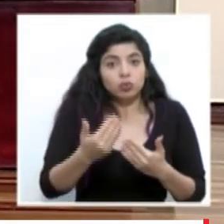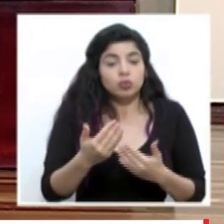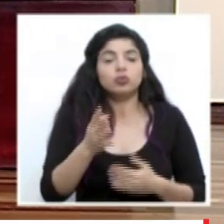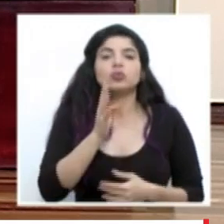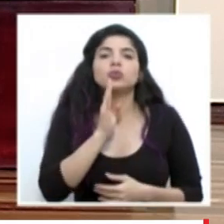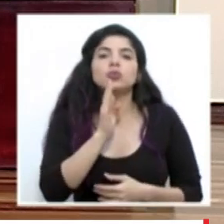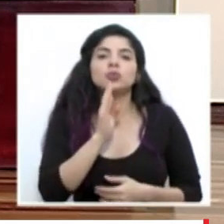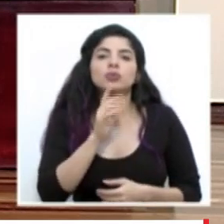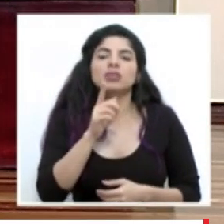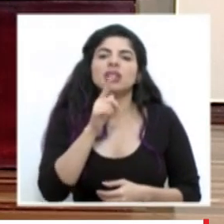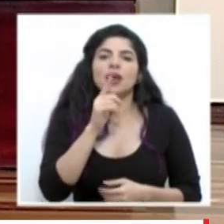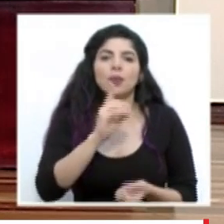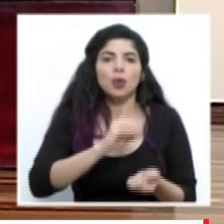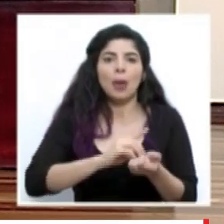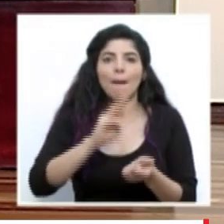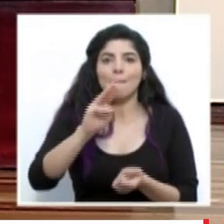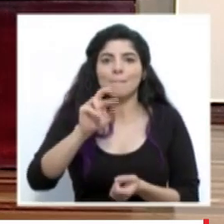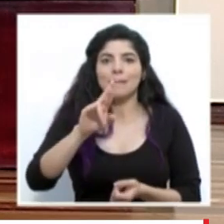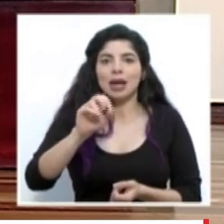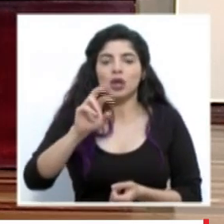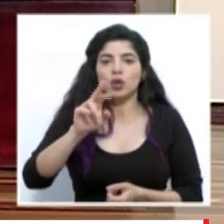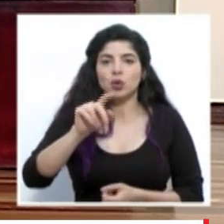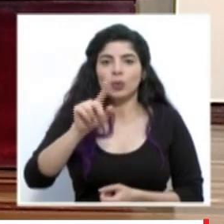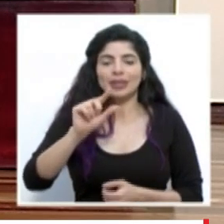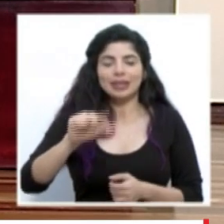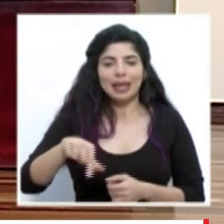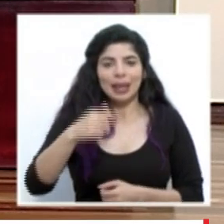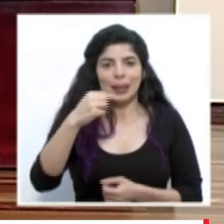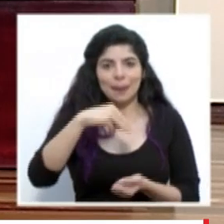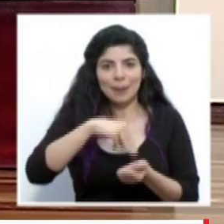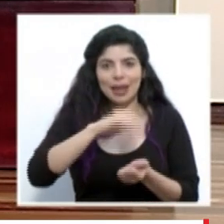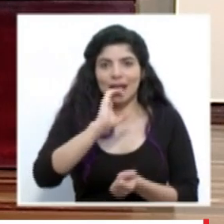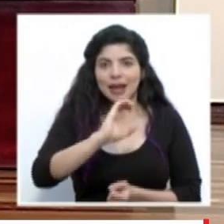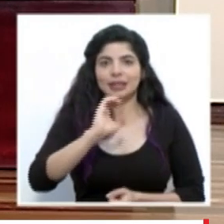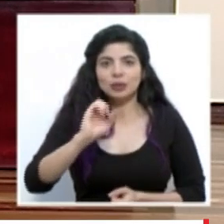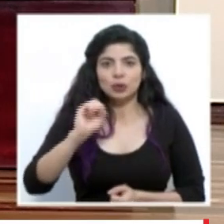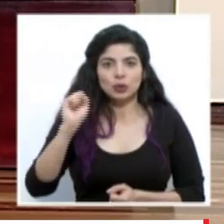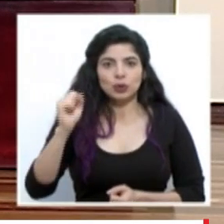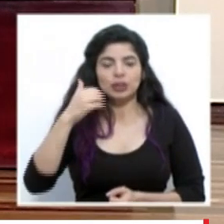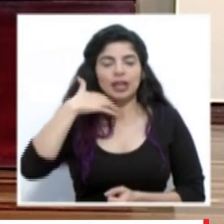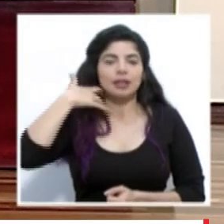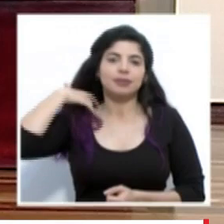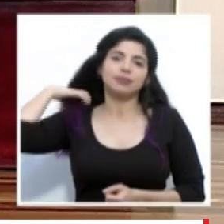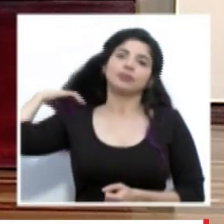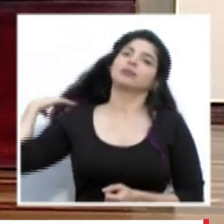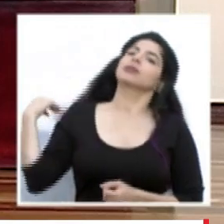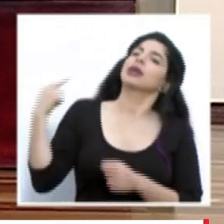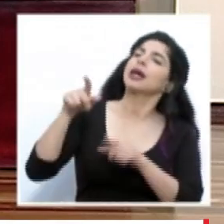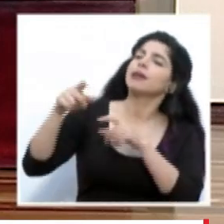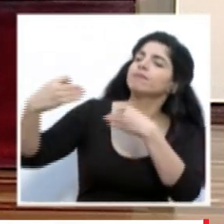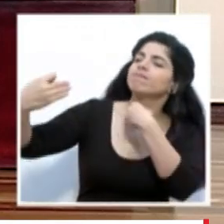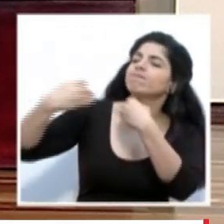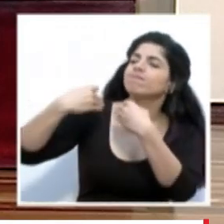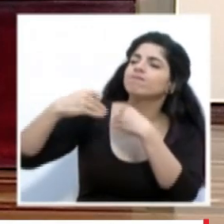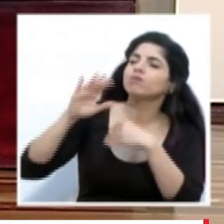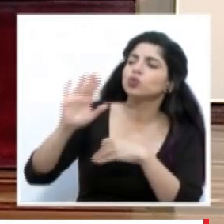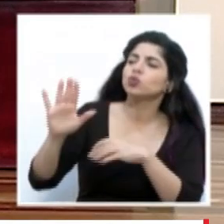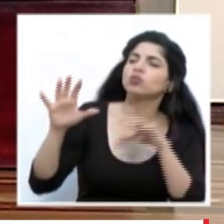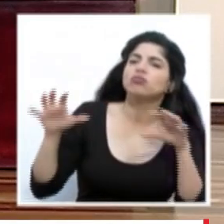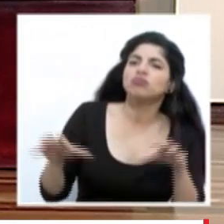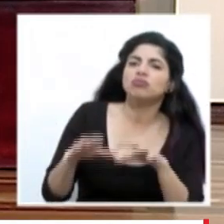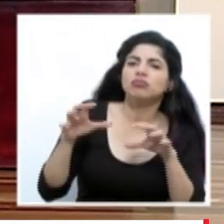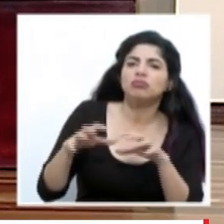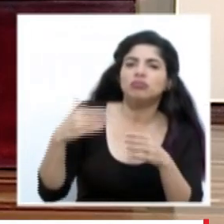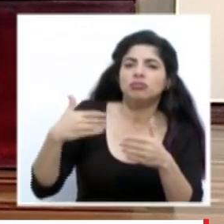escucharemos el mensaje del doctor Mario Ruiz, gerente médico de la Caja Costarricense de Seguro Social, quien nos informará sobre algunas acciones que